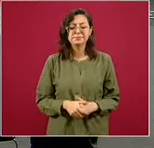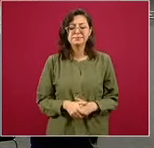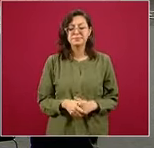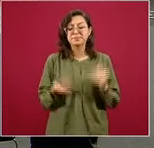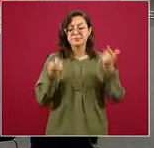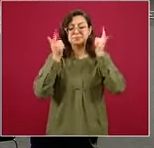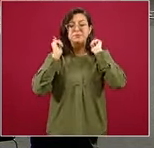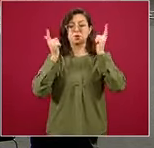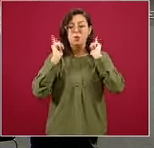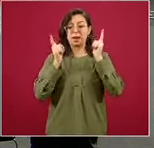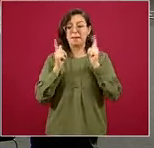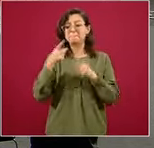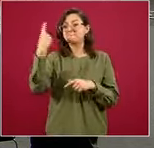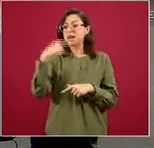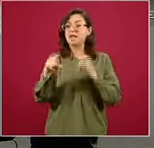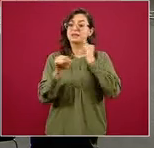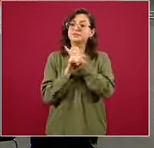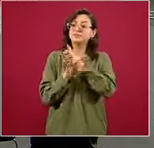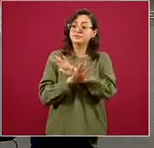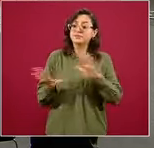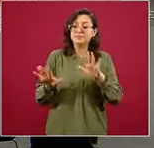Aspiramos a que esto mejore la calidad